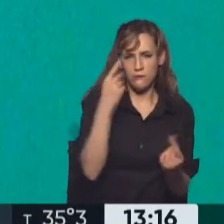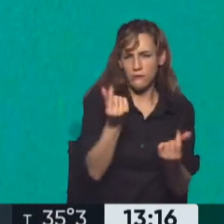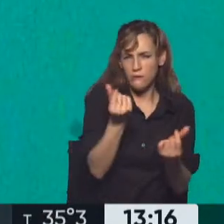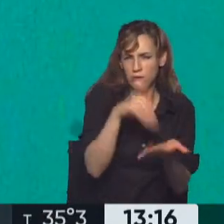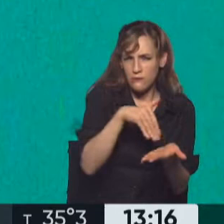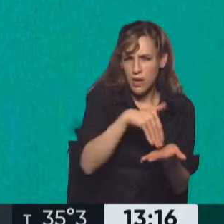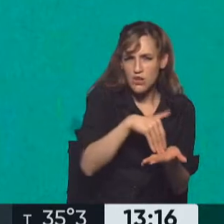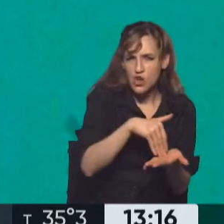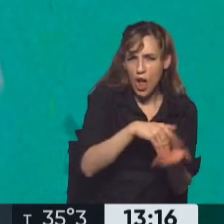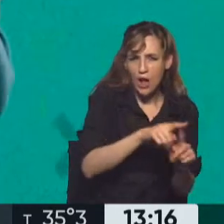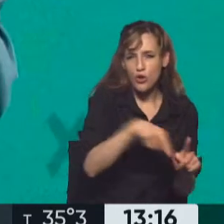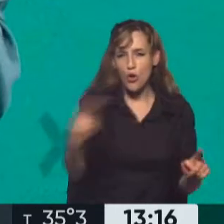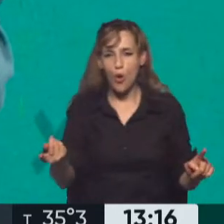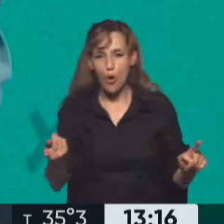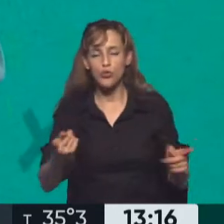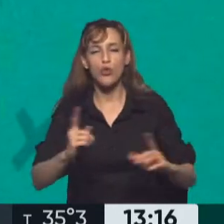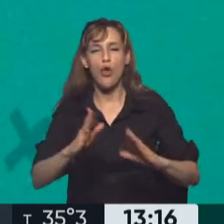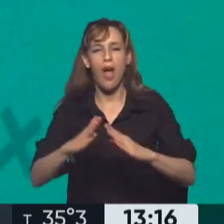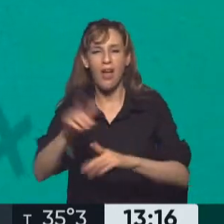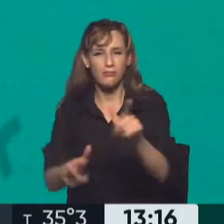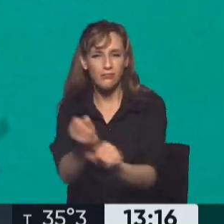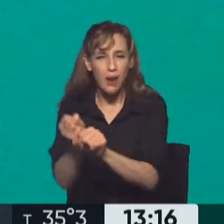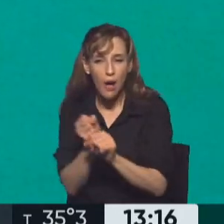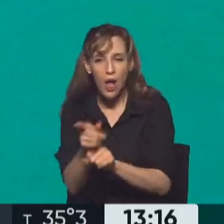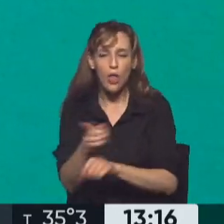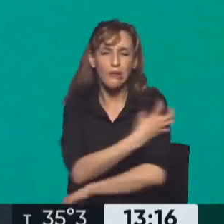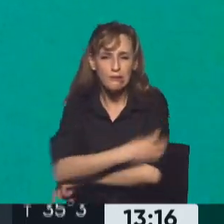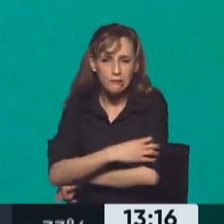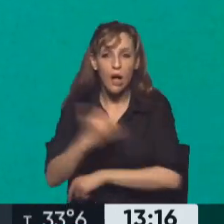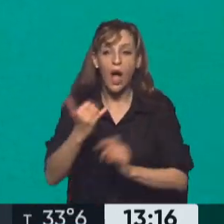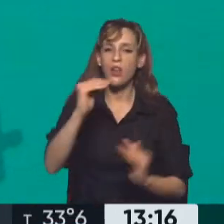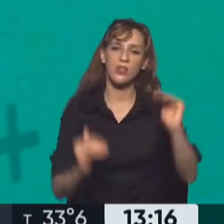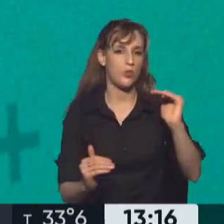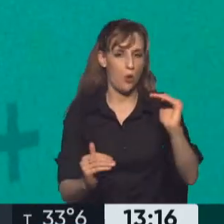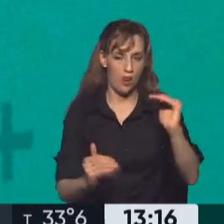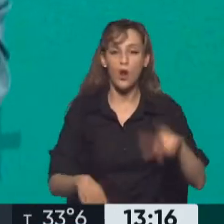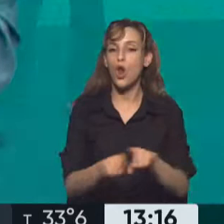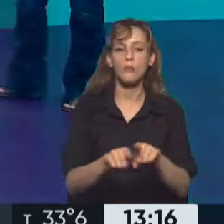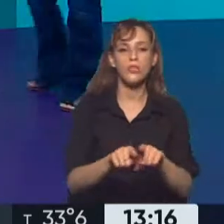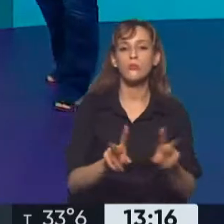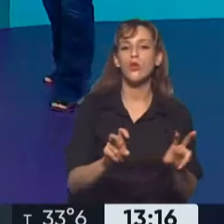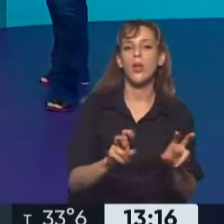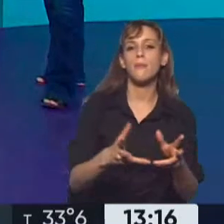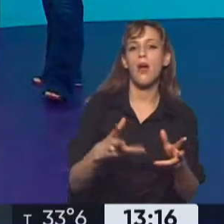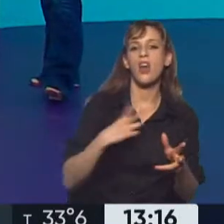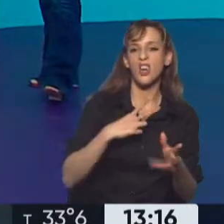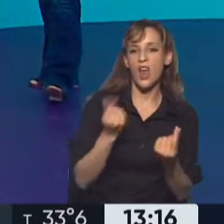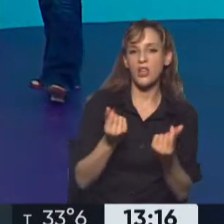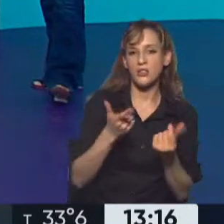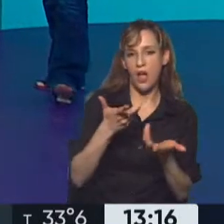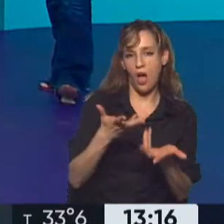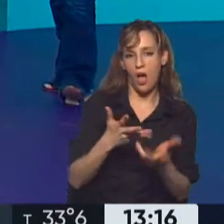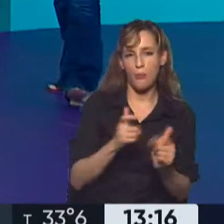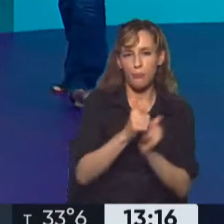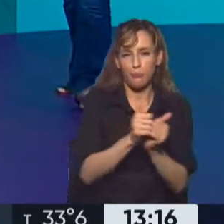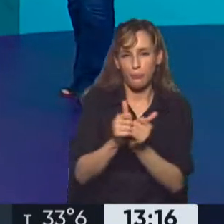archimultimillonarios y lo que tienen los hogares de los trabajadores es cada vez peor, es cada vez más desigual. Y lo mismo con la riqueza global de los multimillonarios, que ahí sí nos